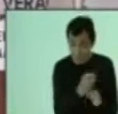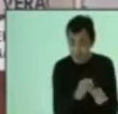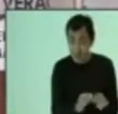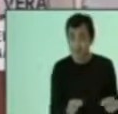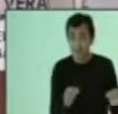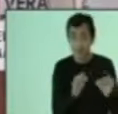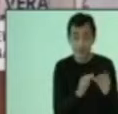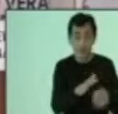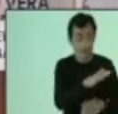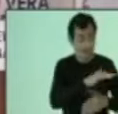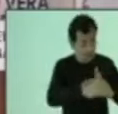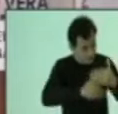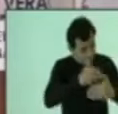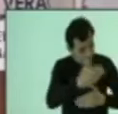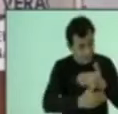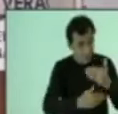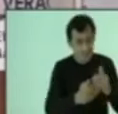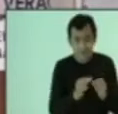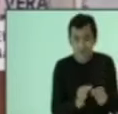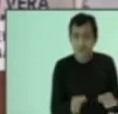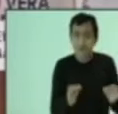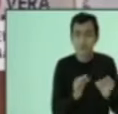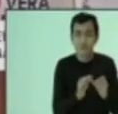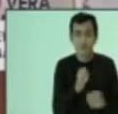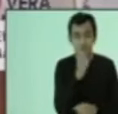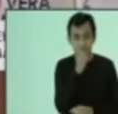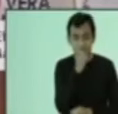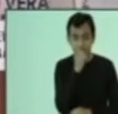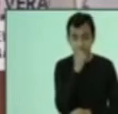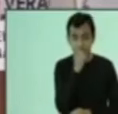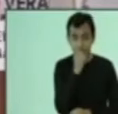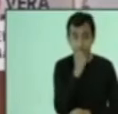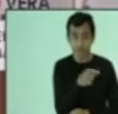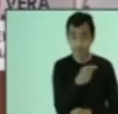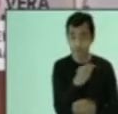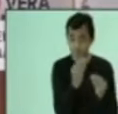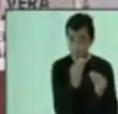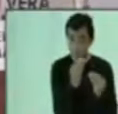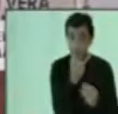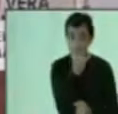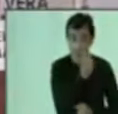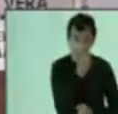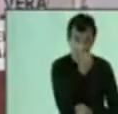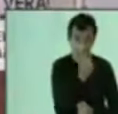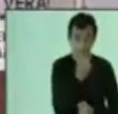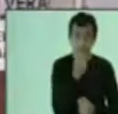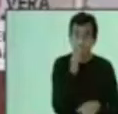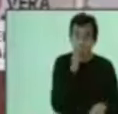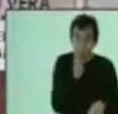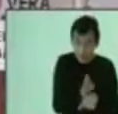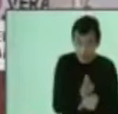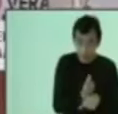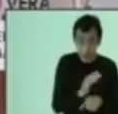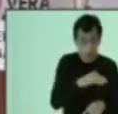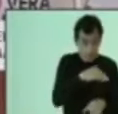el desarrollo integral. Por tal motivo, muchos de los alumnos que terminan la preparatoria, como en mi caso, no tienen